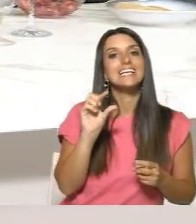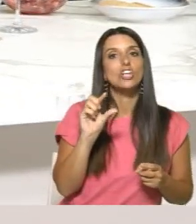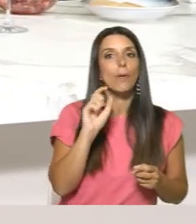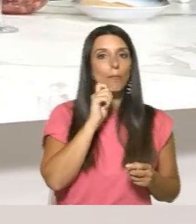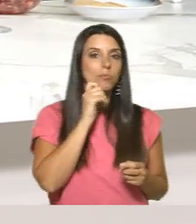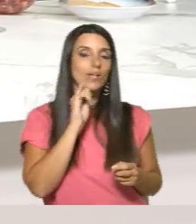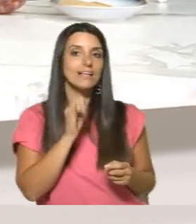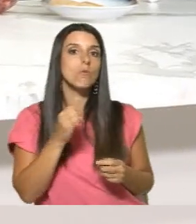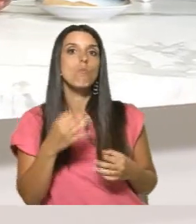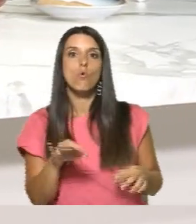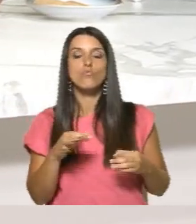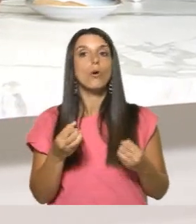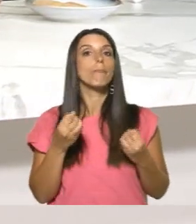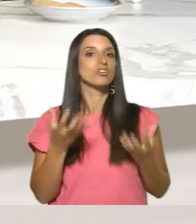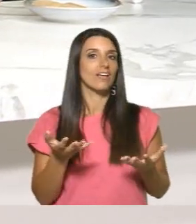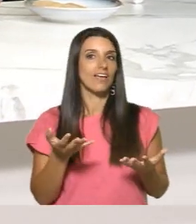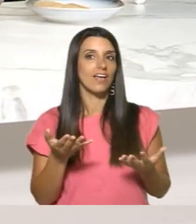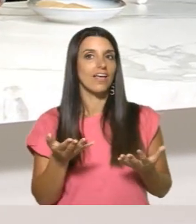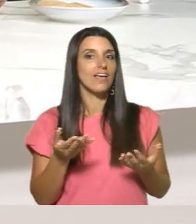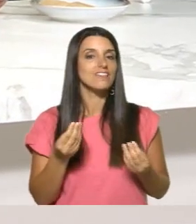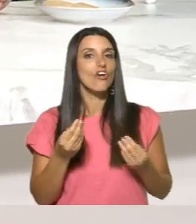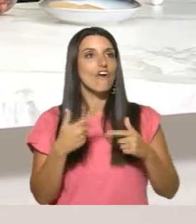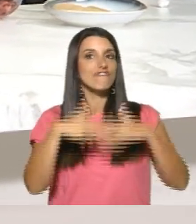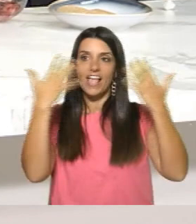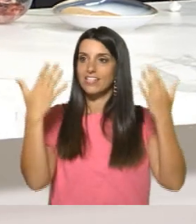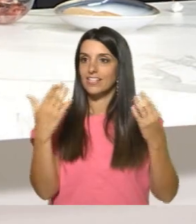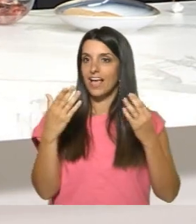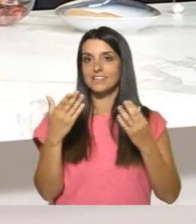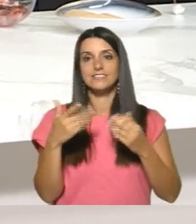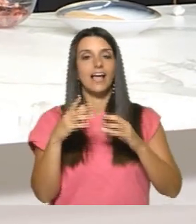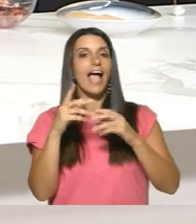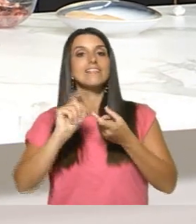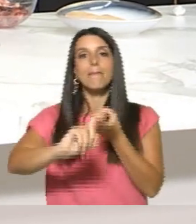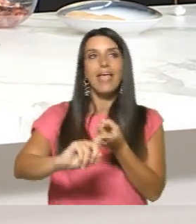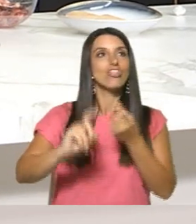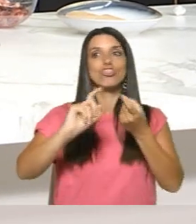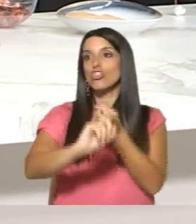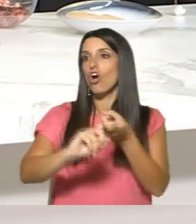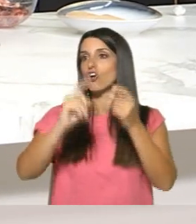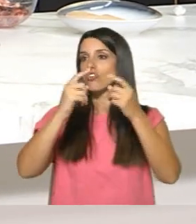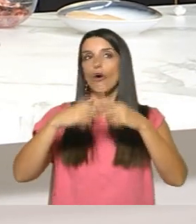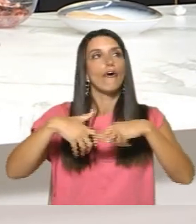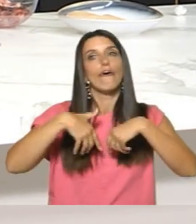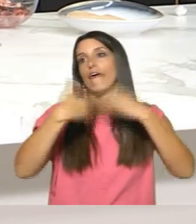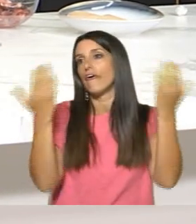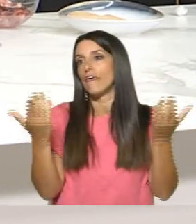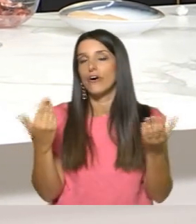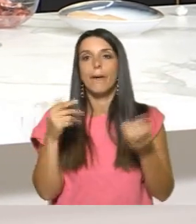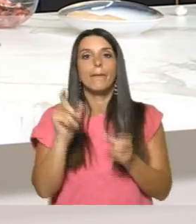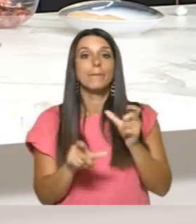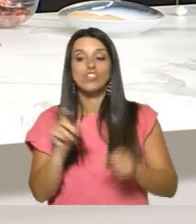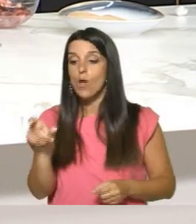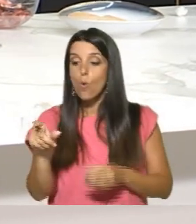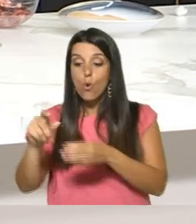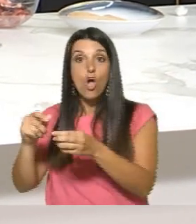acá. Dale. Está muy bueno porque se usa mucho en las fiestas, en los eventos, los casamientos. Ahí está, ¿no? Como pequeñas pequeñito cosas. Porque la gente pasa y se